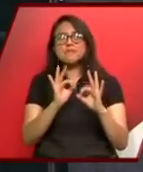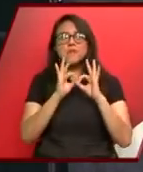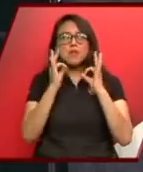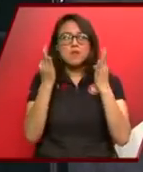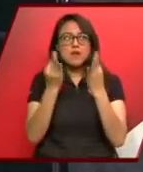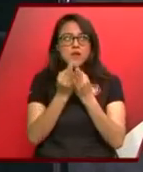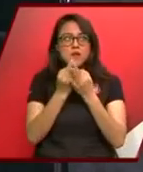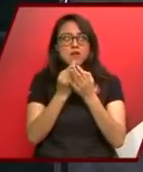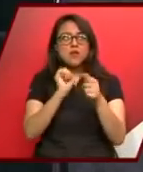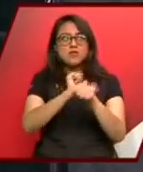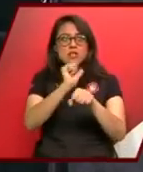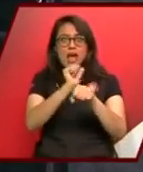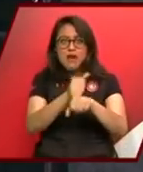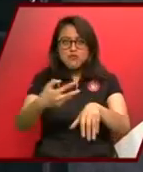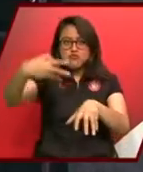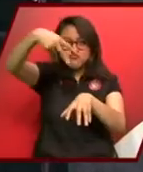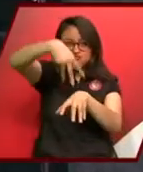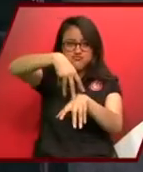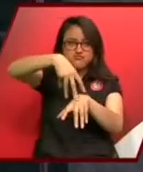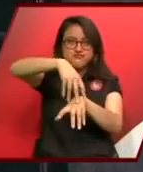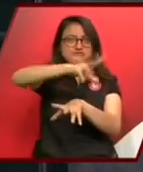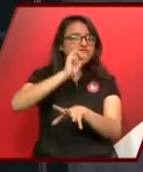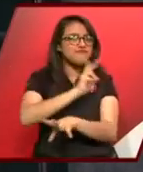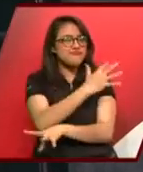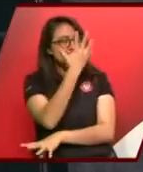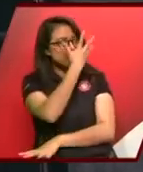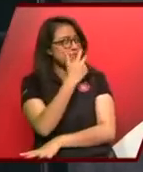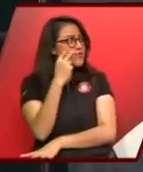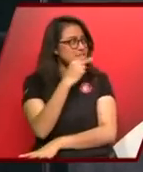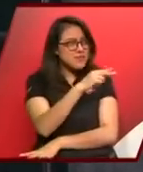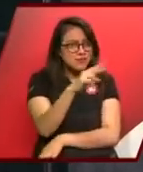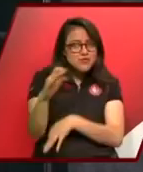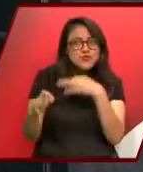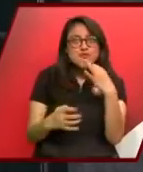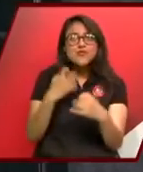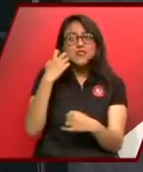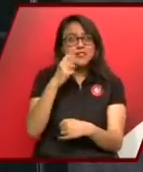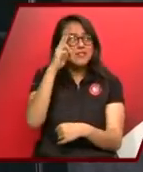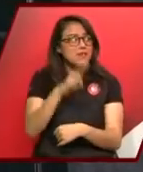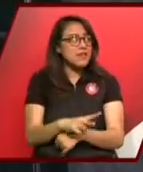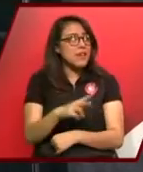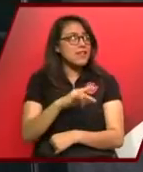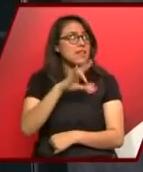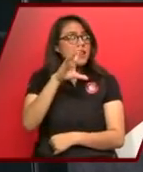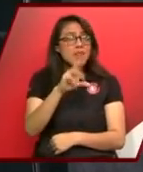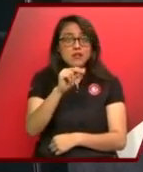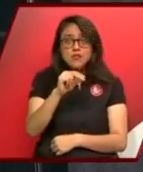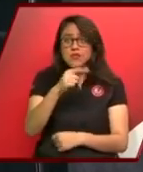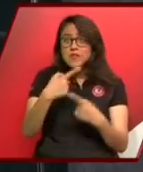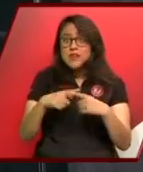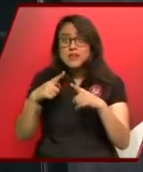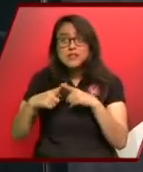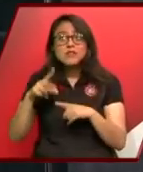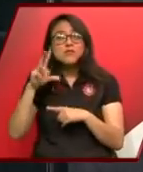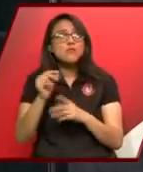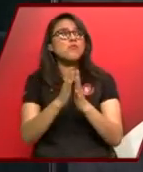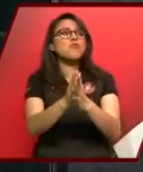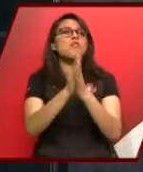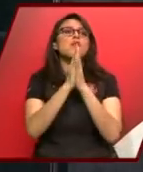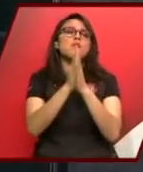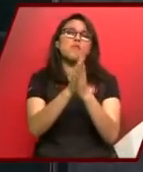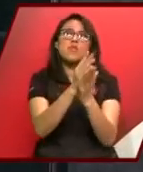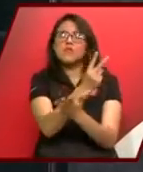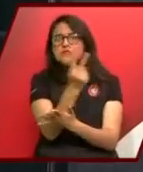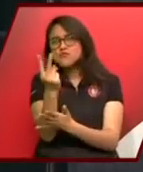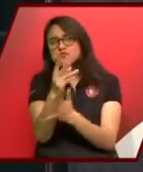elaboración de los carros alegóricos, la elaboración precisamente, de todos. Carros alegóricos que no le piden nada a nadie. Una petición